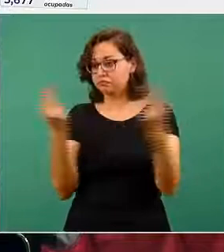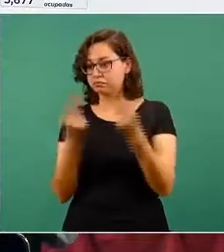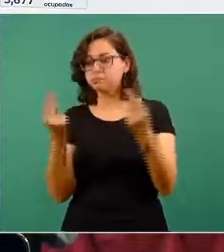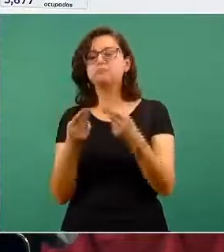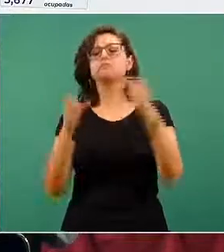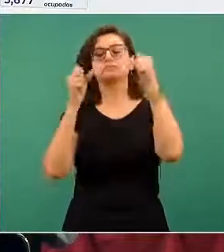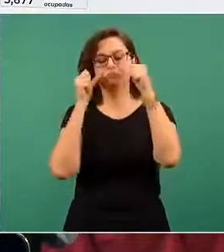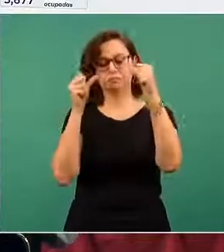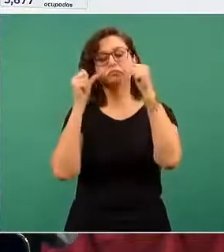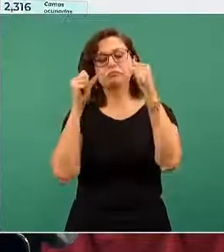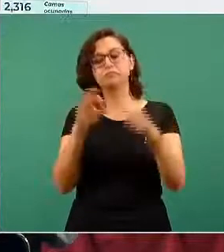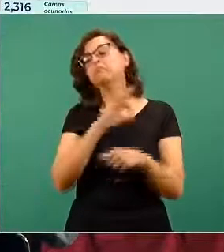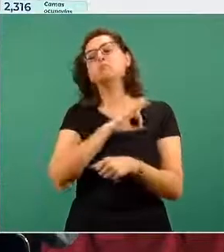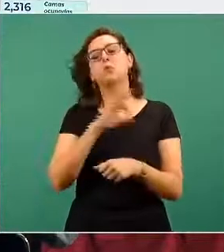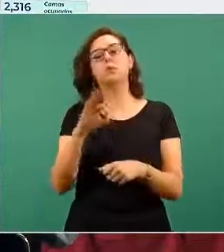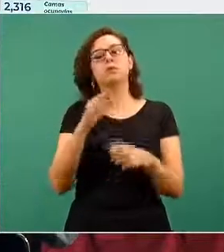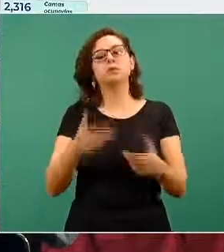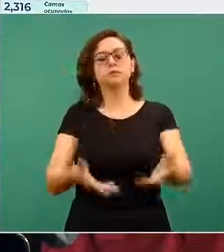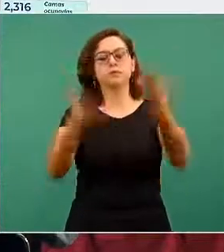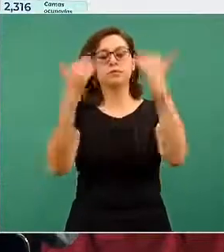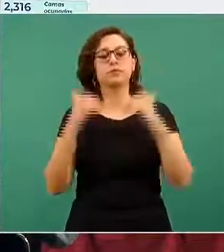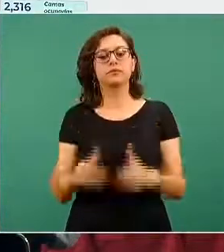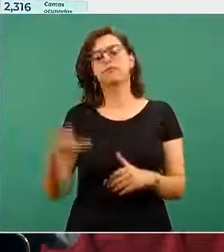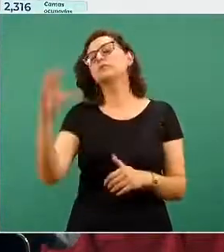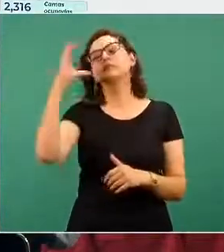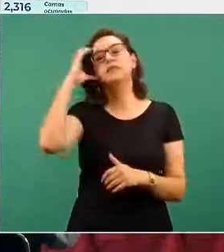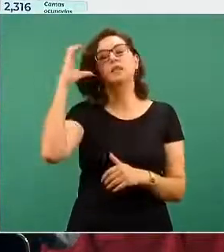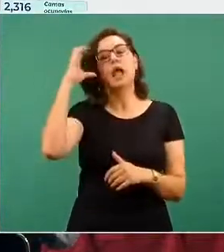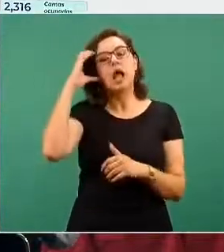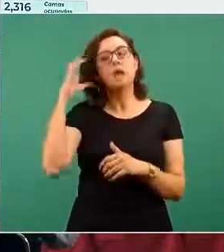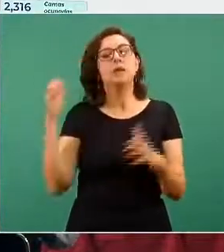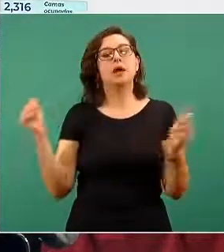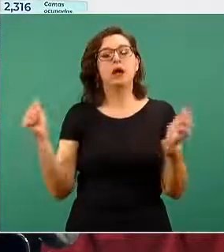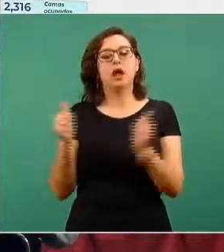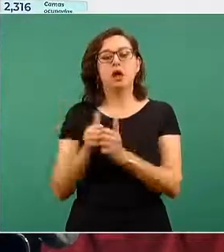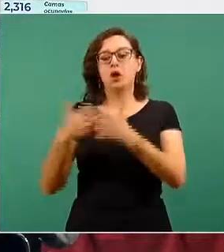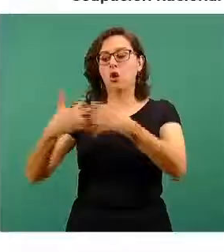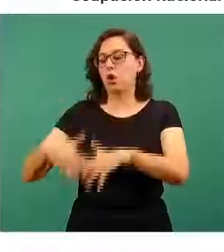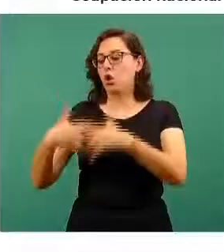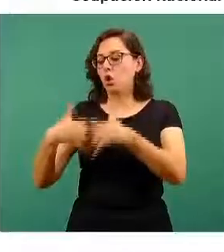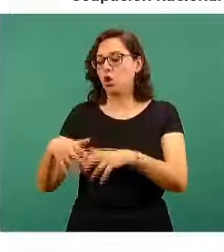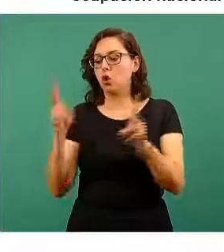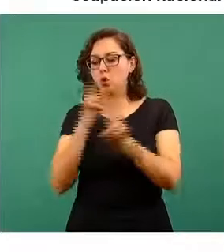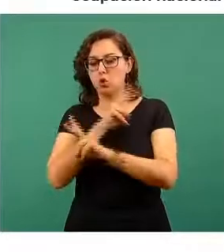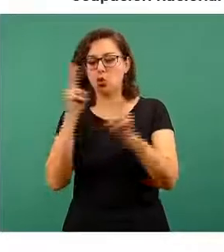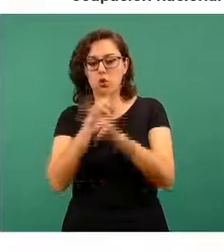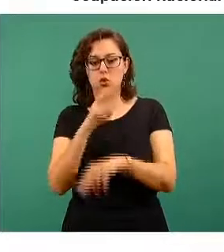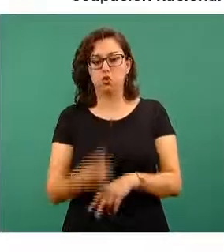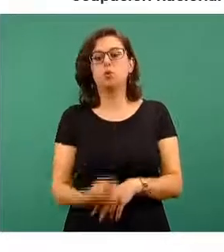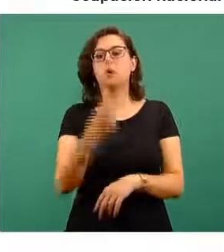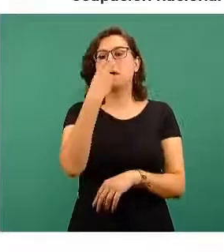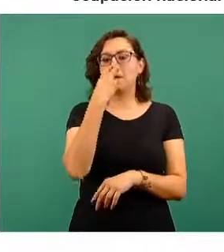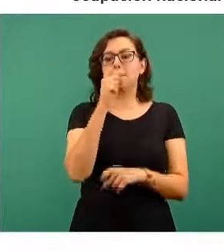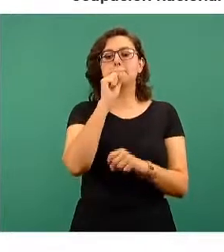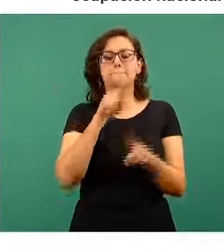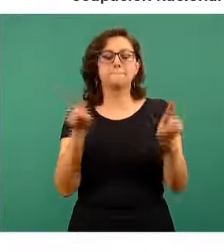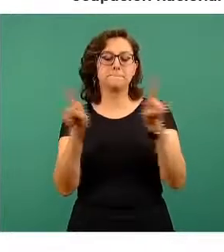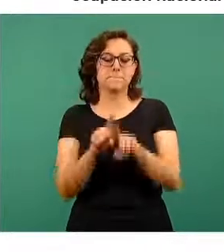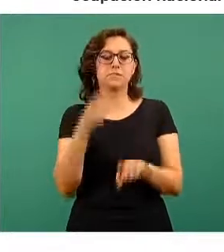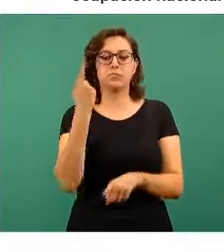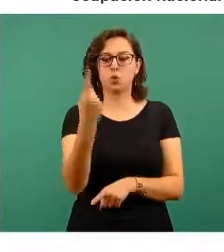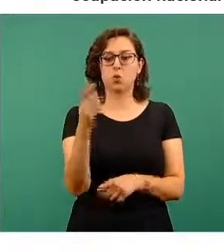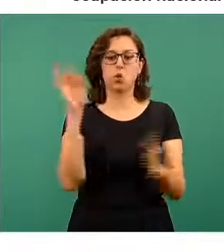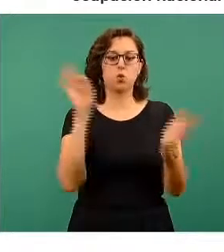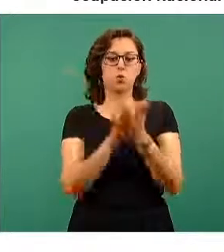siguiente diapositiva, enfocamos a las camas con ventilador, en donde tenemos una disminución también para el día de hoy de 1 punto porcentual en relación a la